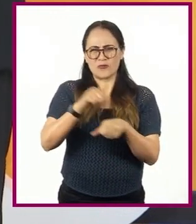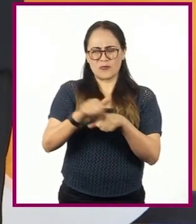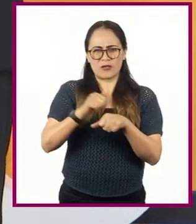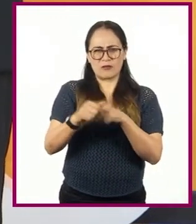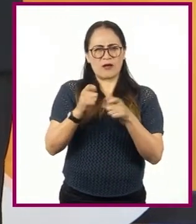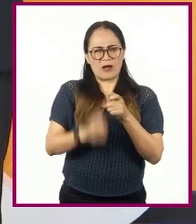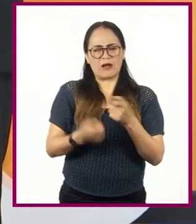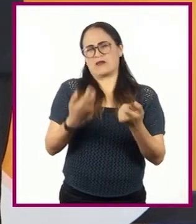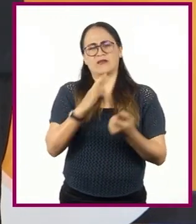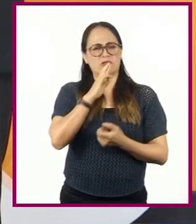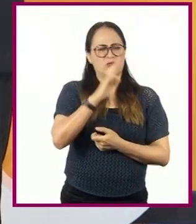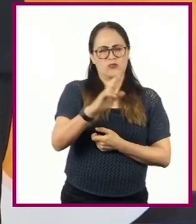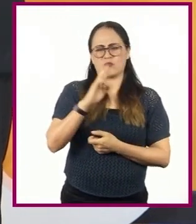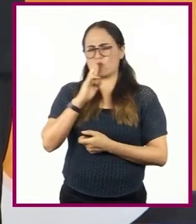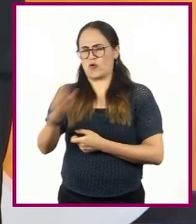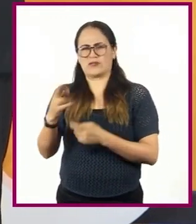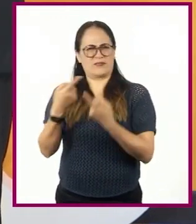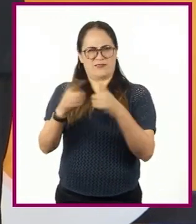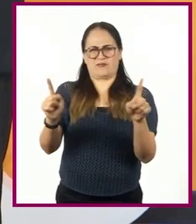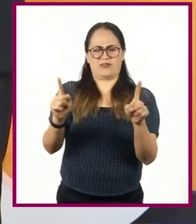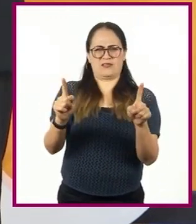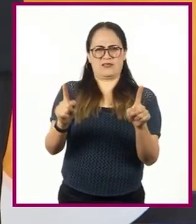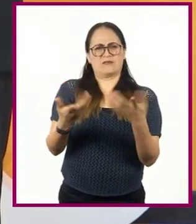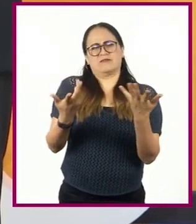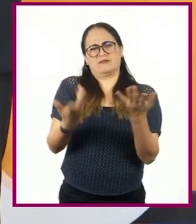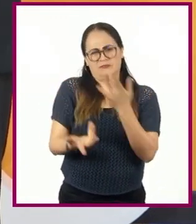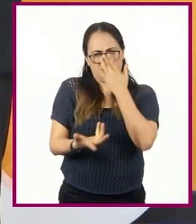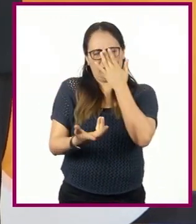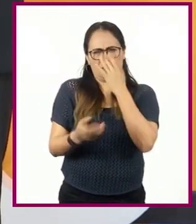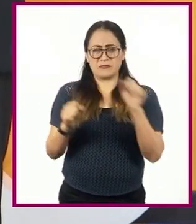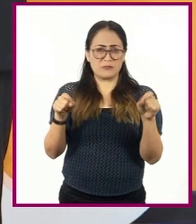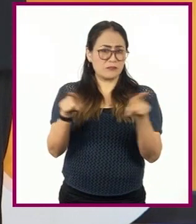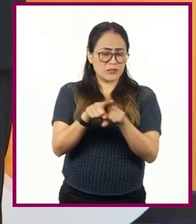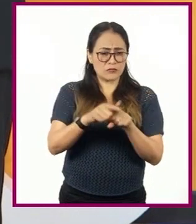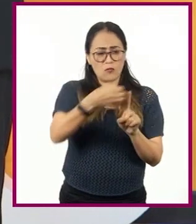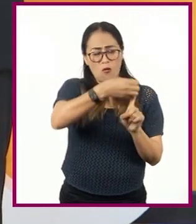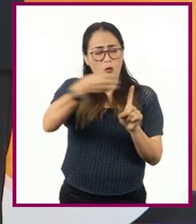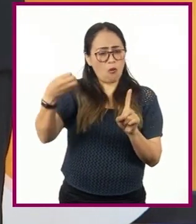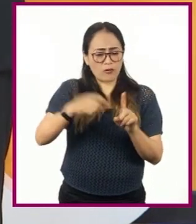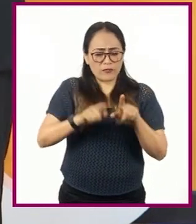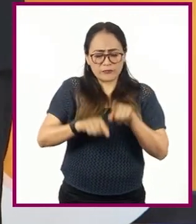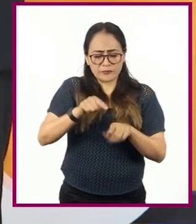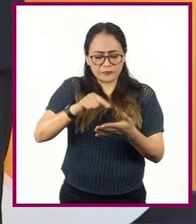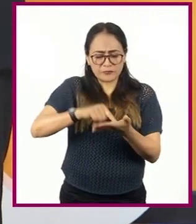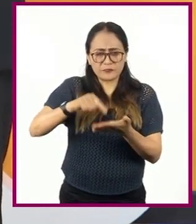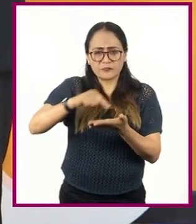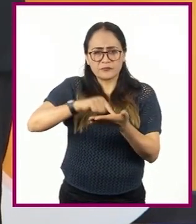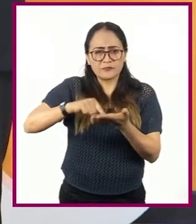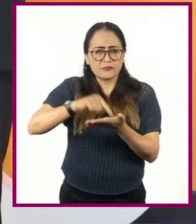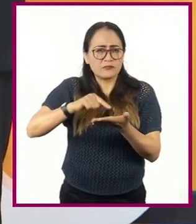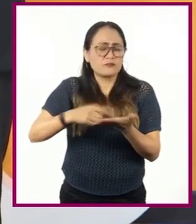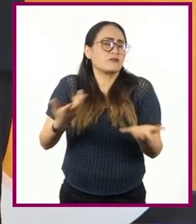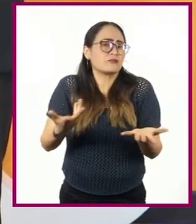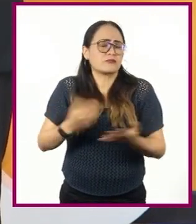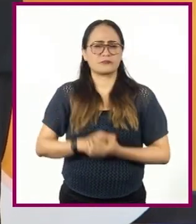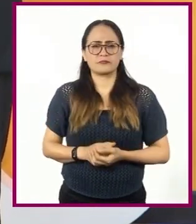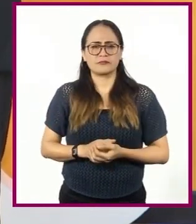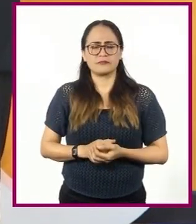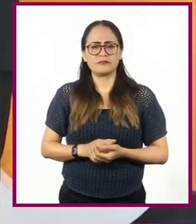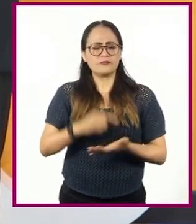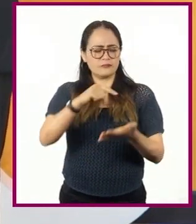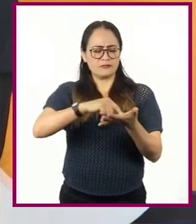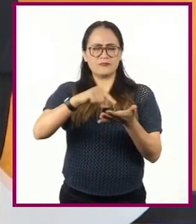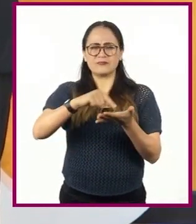resultados si el orden en que se oprimieron las teclas fue el mismo? El argumento es que la calculadora